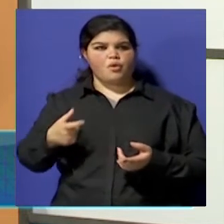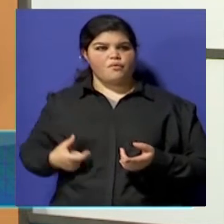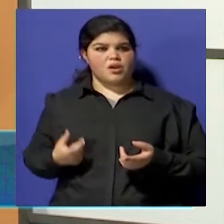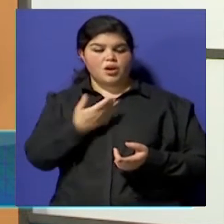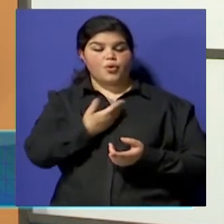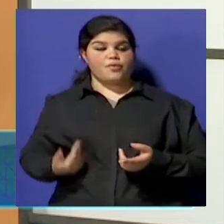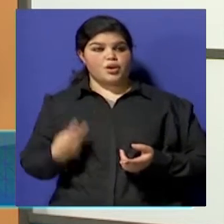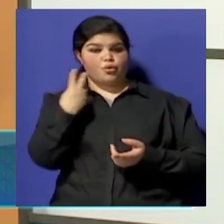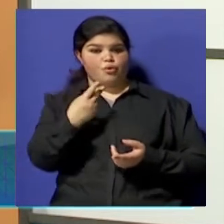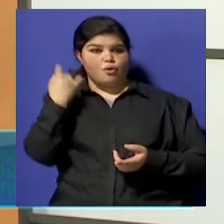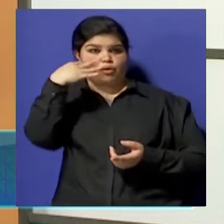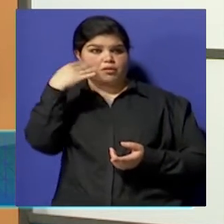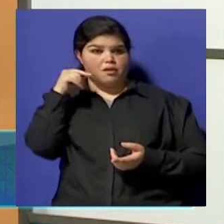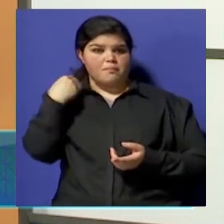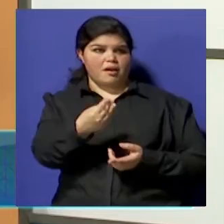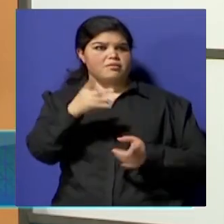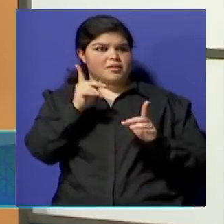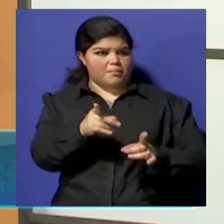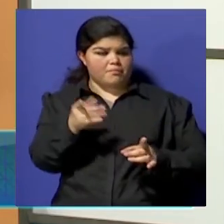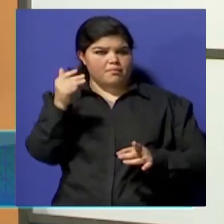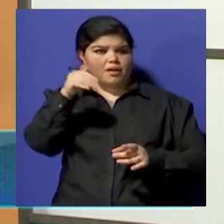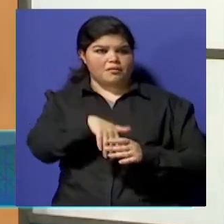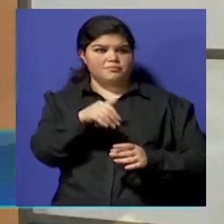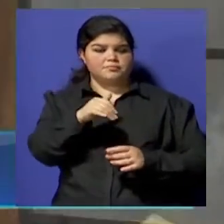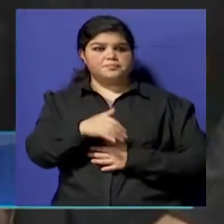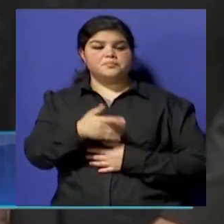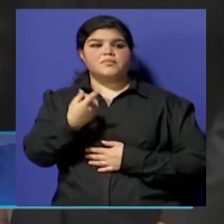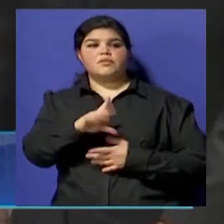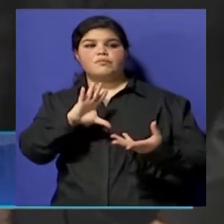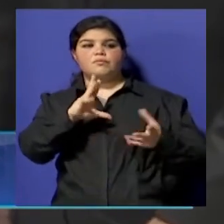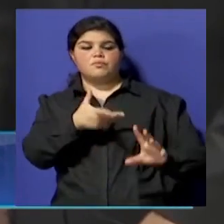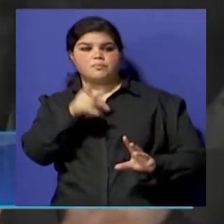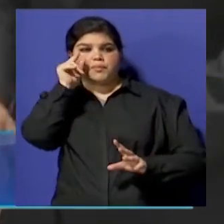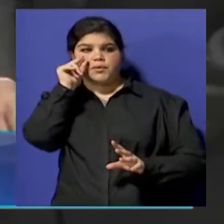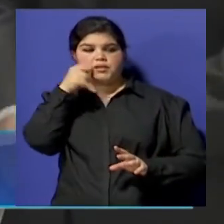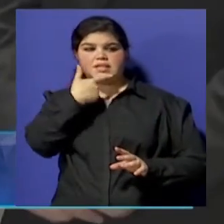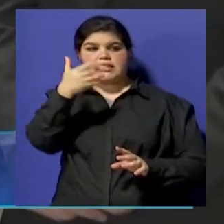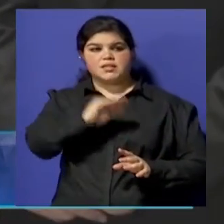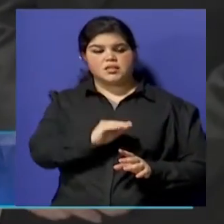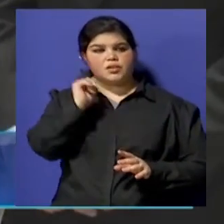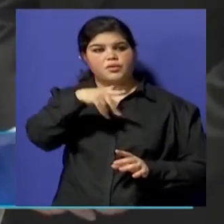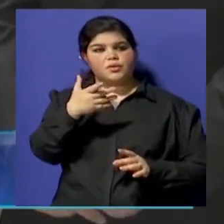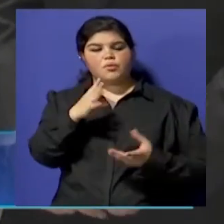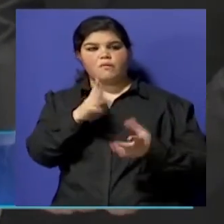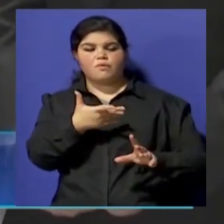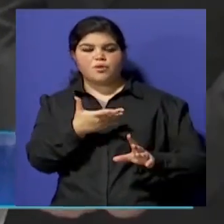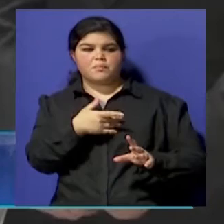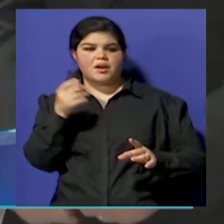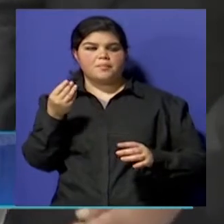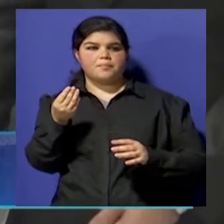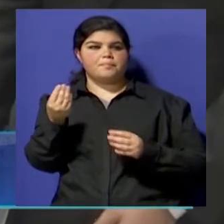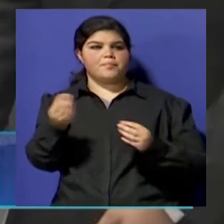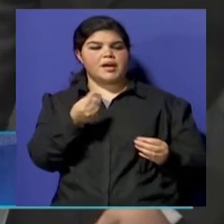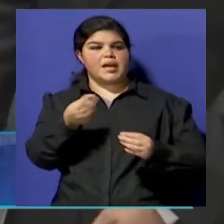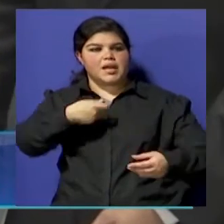dicho por la presidenta hoy a la tarde. De alguna manera la política, o en este caso el Senado, entra como un actor para darle un freno